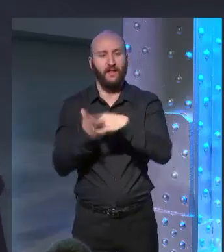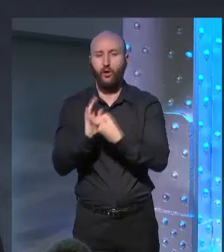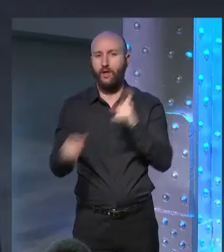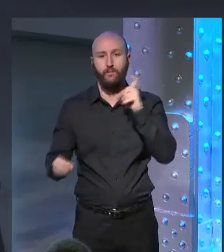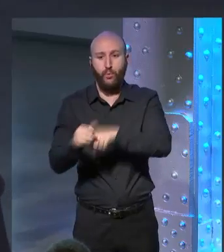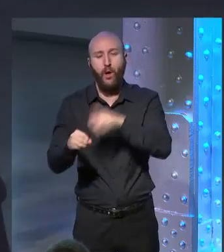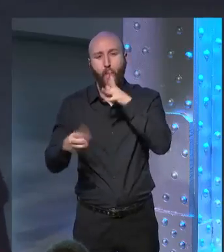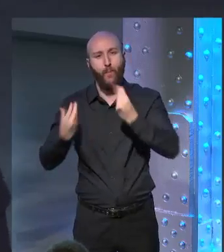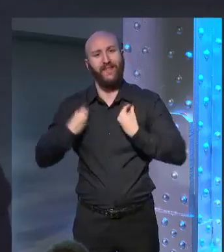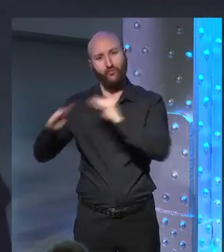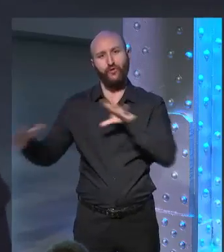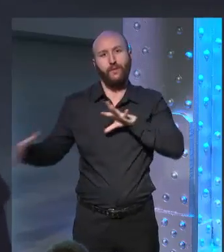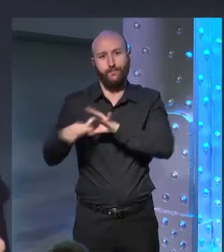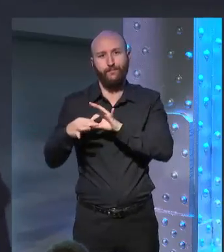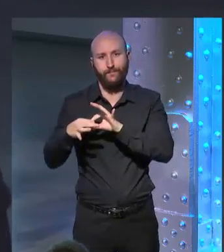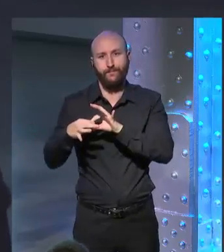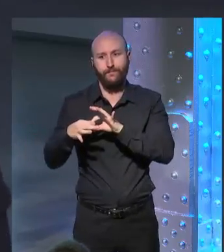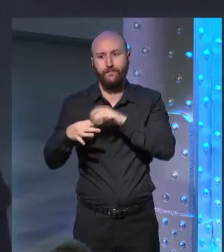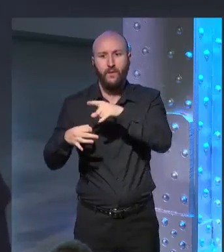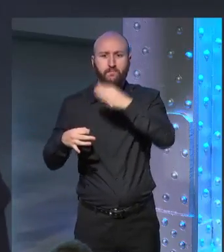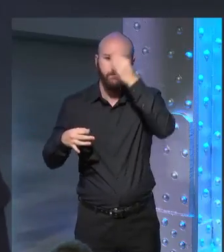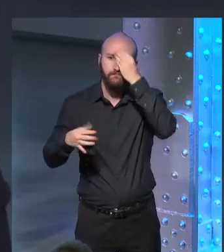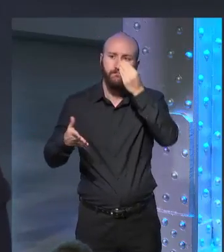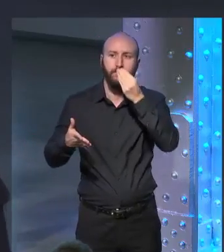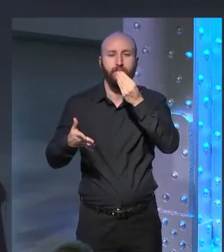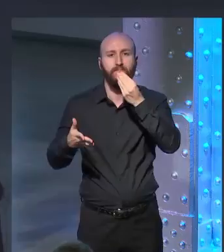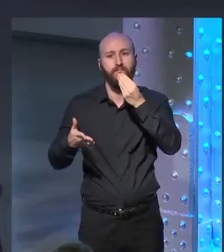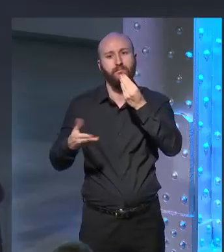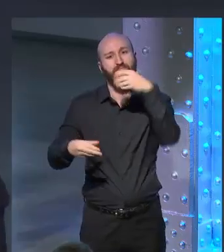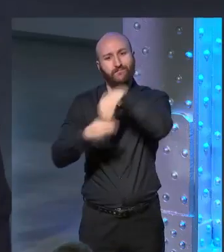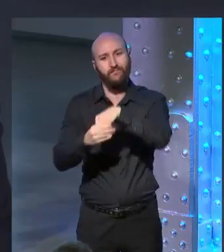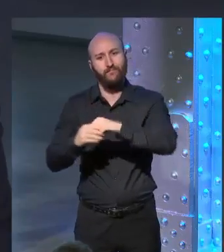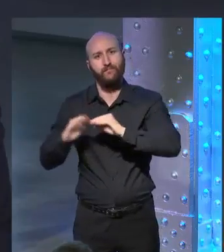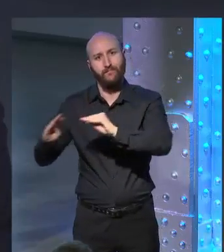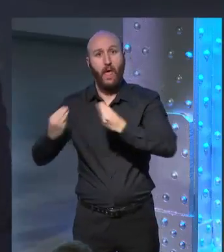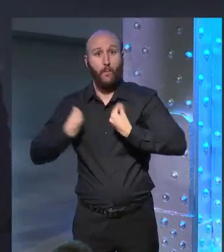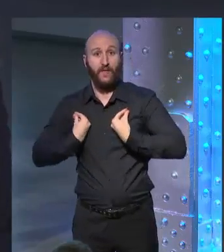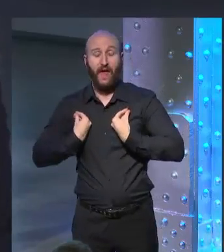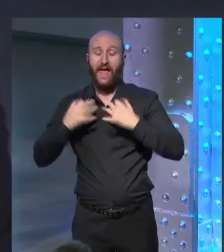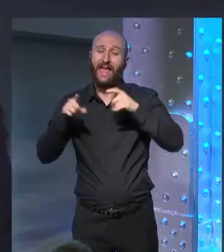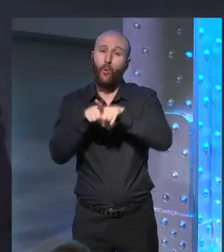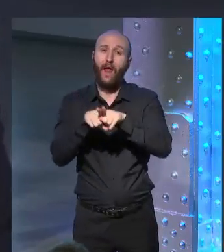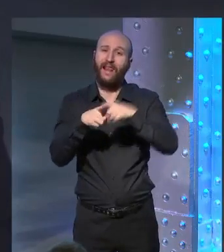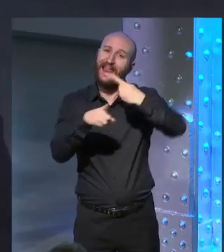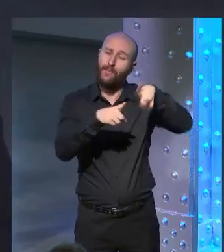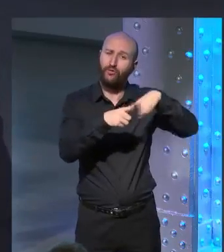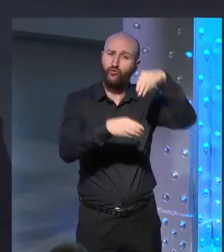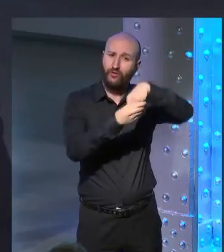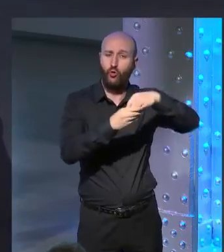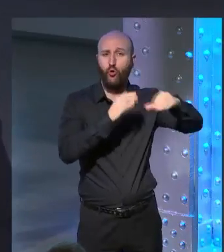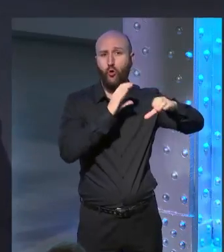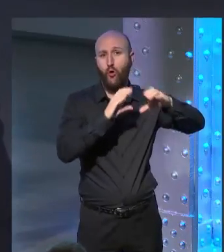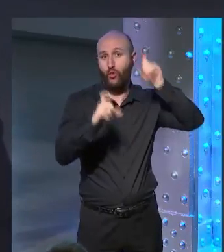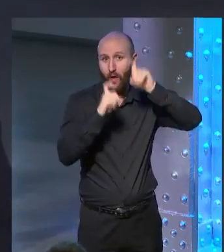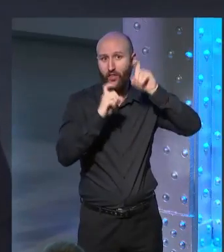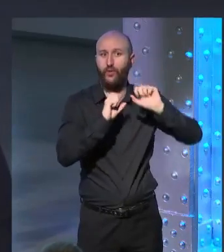forma parte de su vida y creo que hay que introducirlos en su vida como introducimos otro tipo de elementos en la educación.